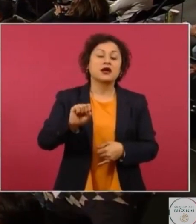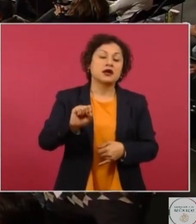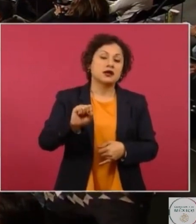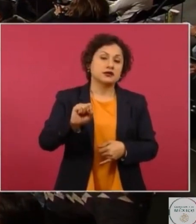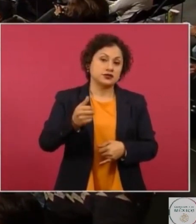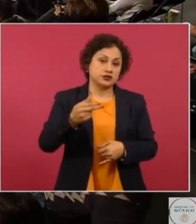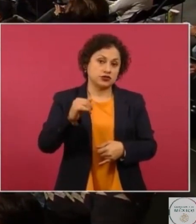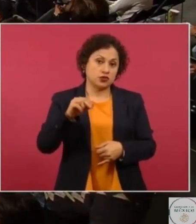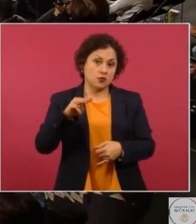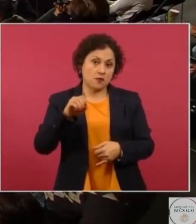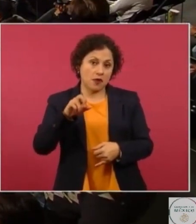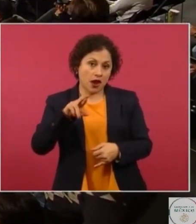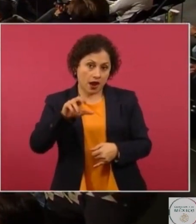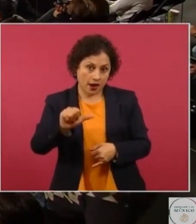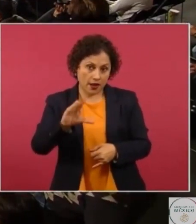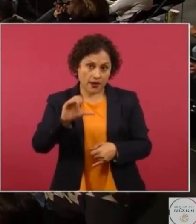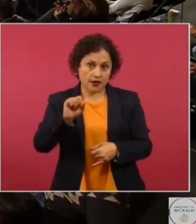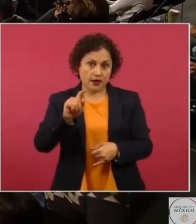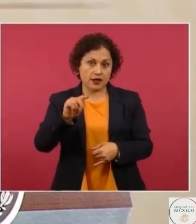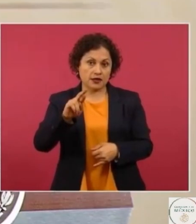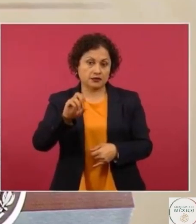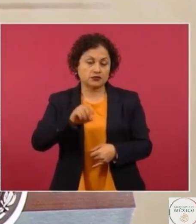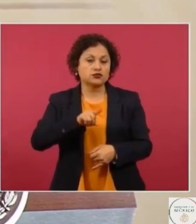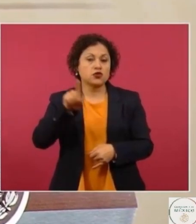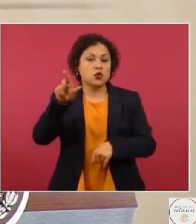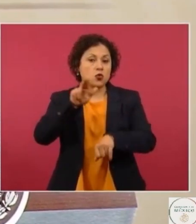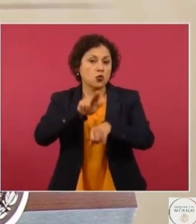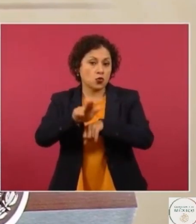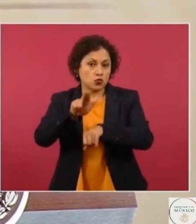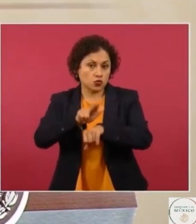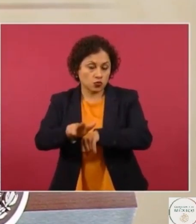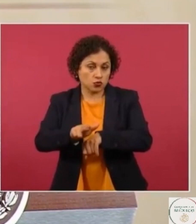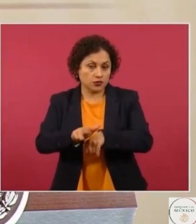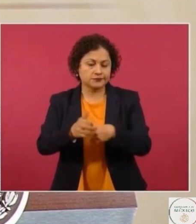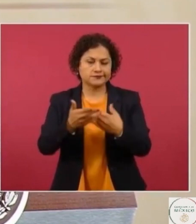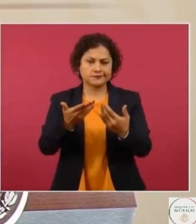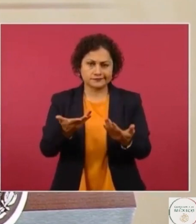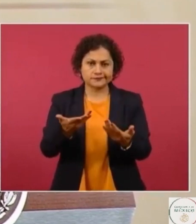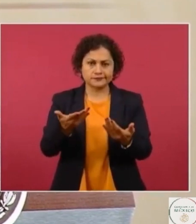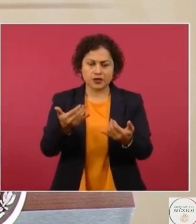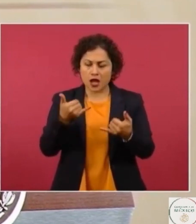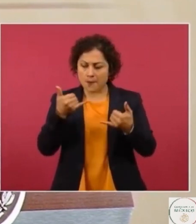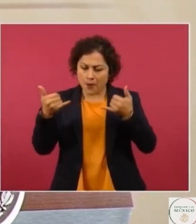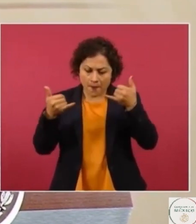de Honduras, porque vamos a tener